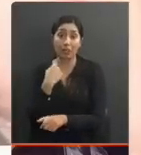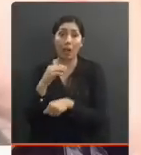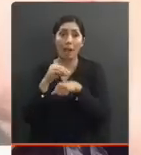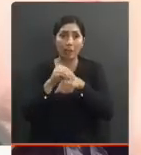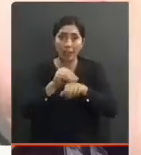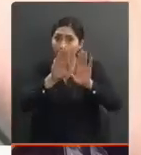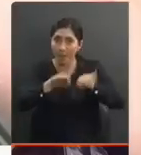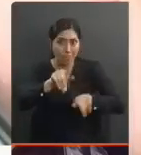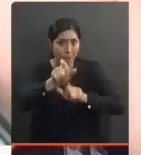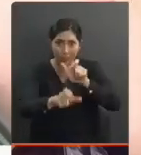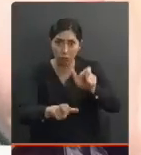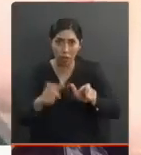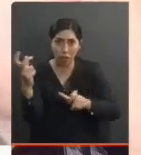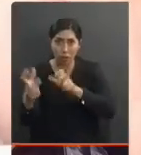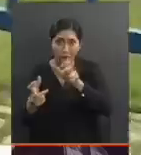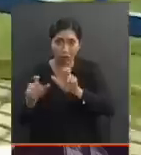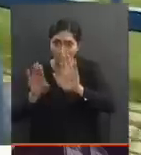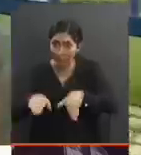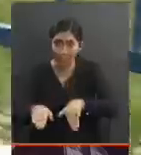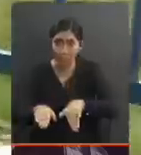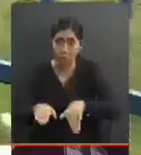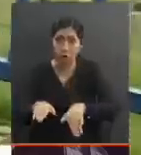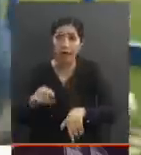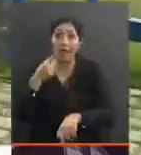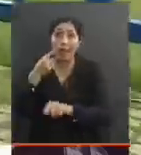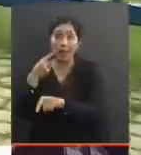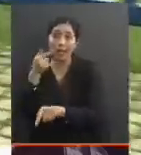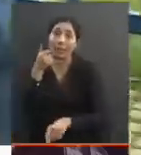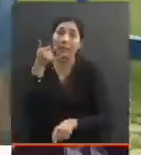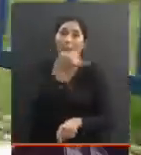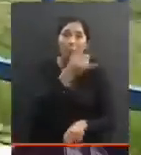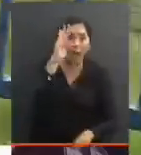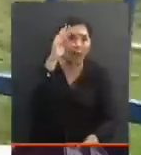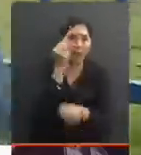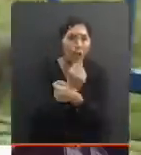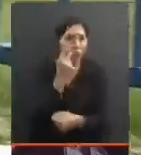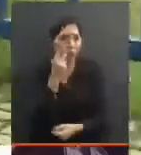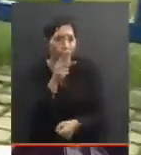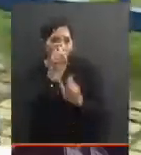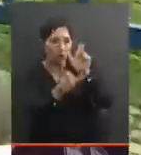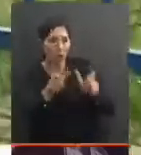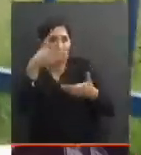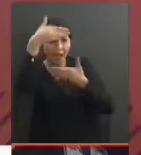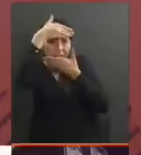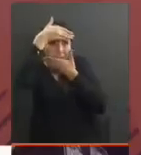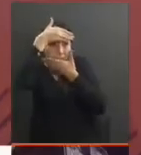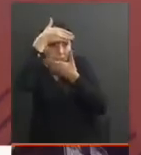predio. Que él llamó a Carabineros porque vio a estos encapuchados robando madera.